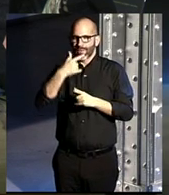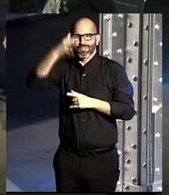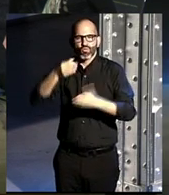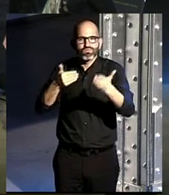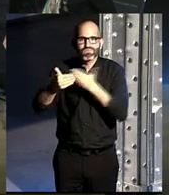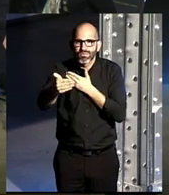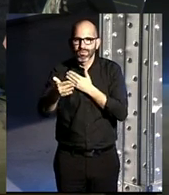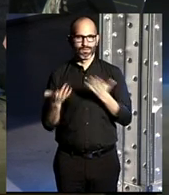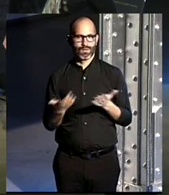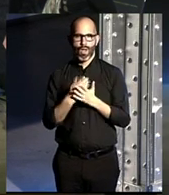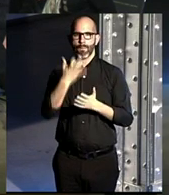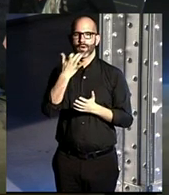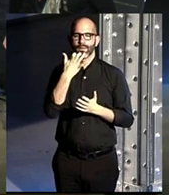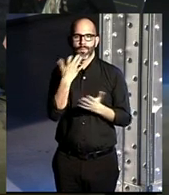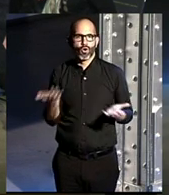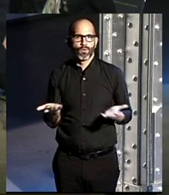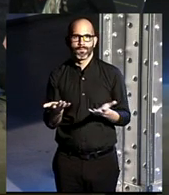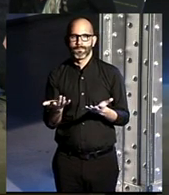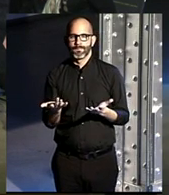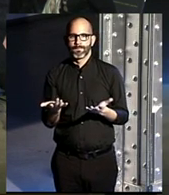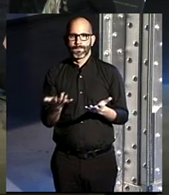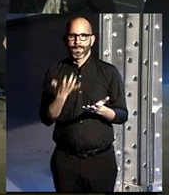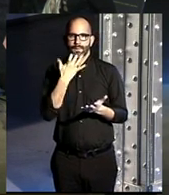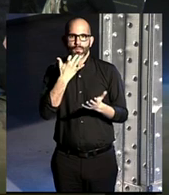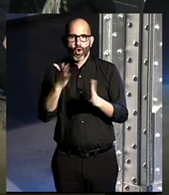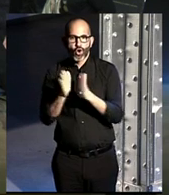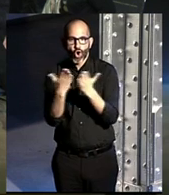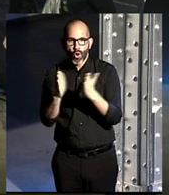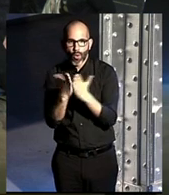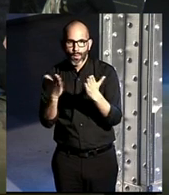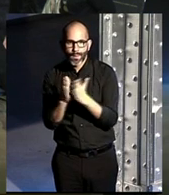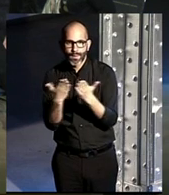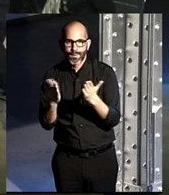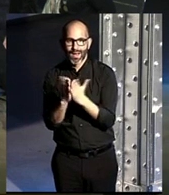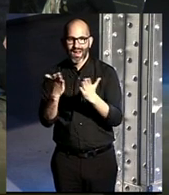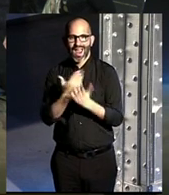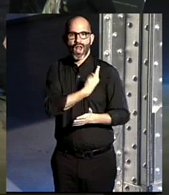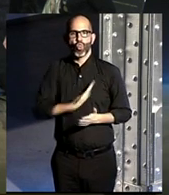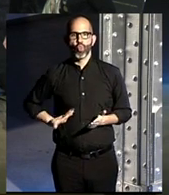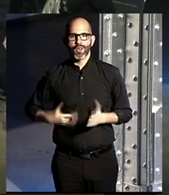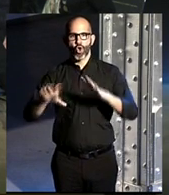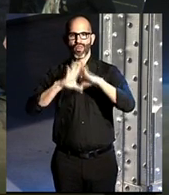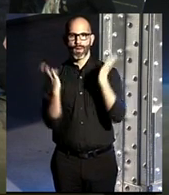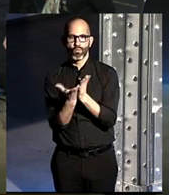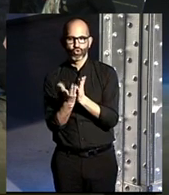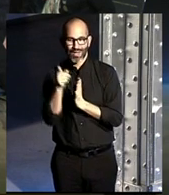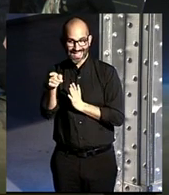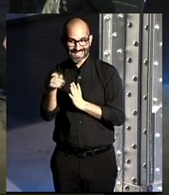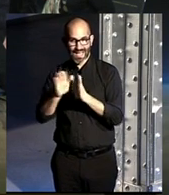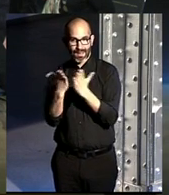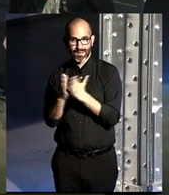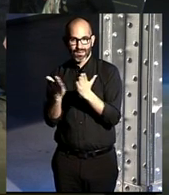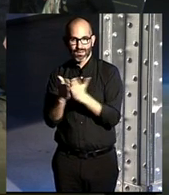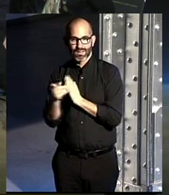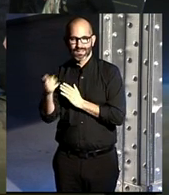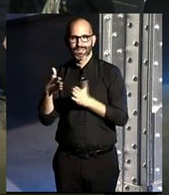partir por ejemplo, la novela de Robur, Dueño del Mundo, ¿no? Era el momento, se